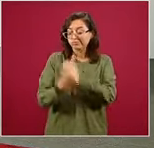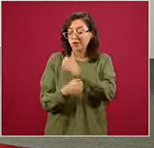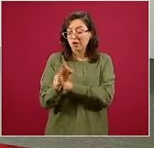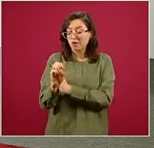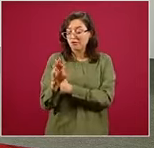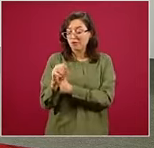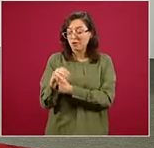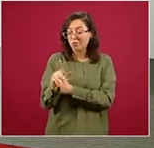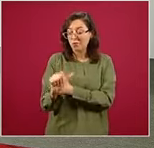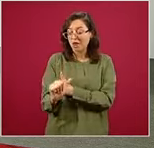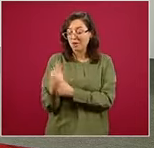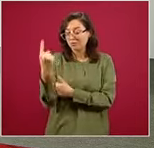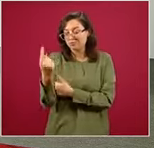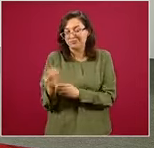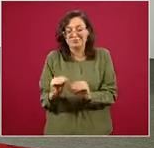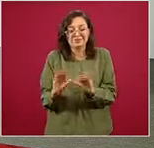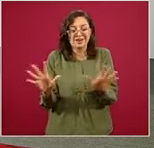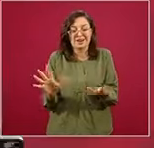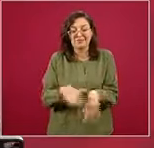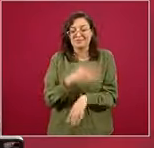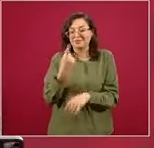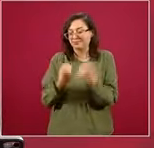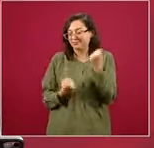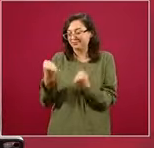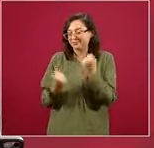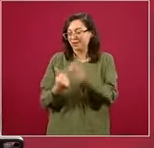sobre la pista, pero